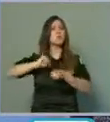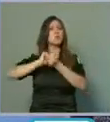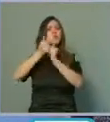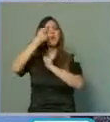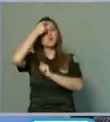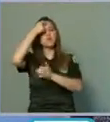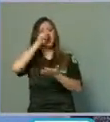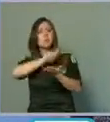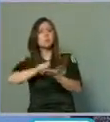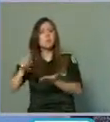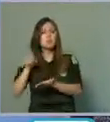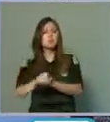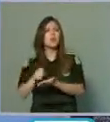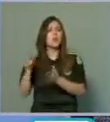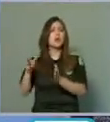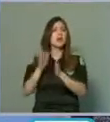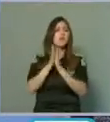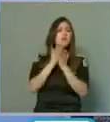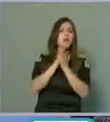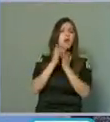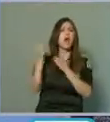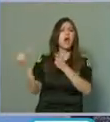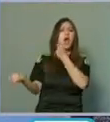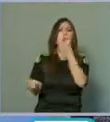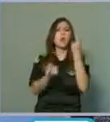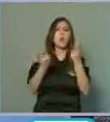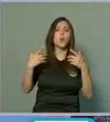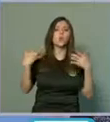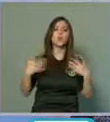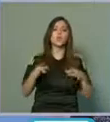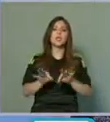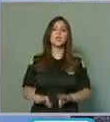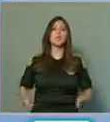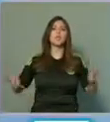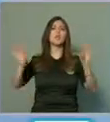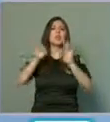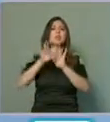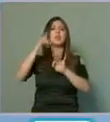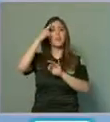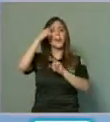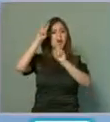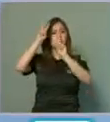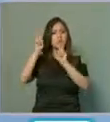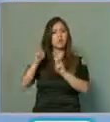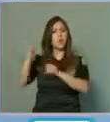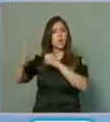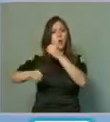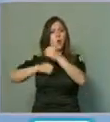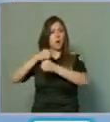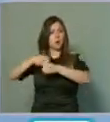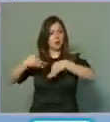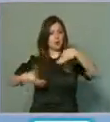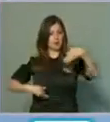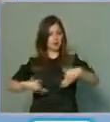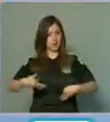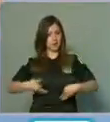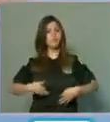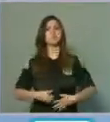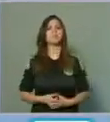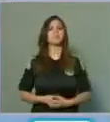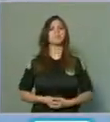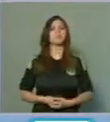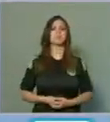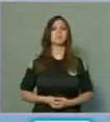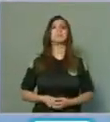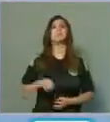la literatura que es tan socorrido incluso por el medio teatral? Pues mira, exactamente, Anton Chejov es como